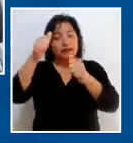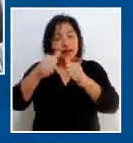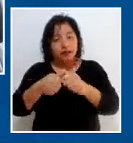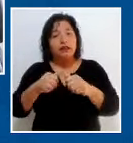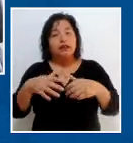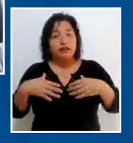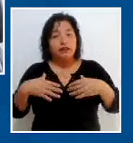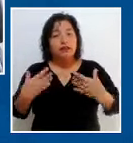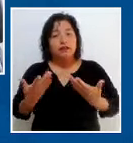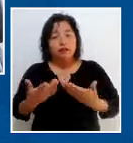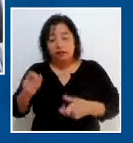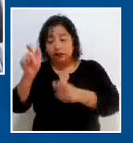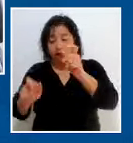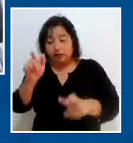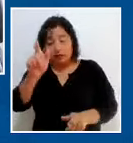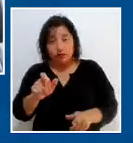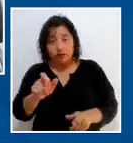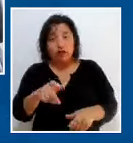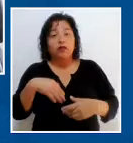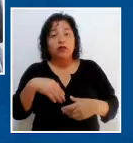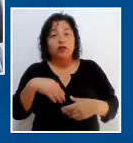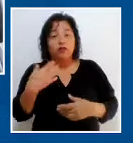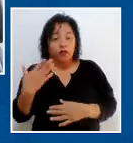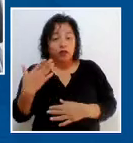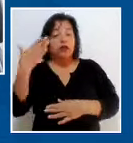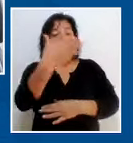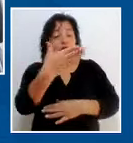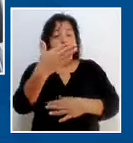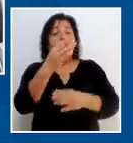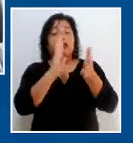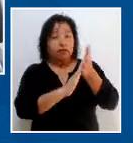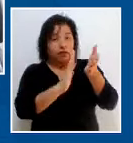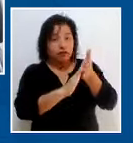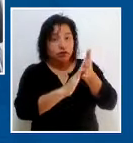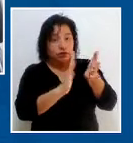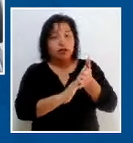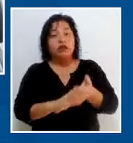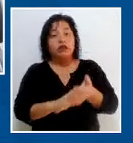la ciudadanía puede dirigirse a la Defensoría del Pueblo a través de nuestras líneas del